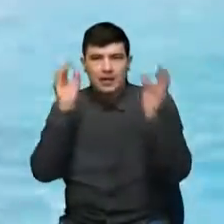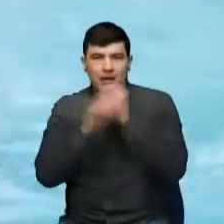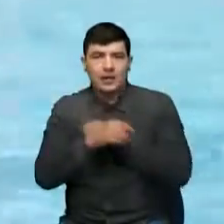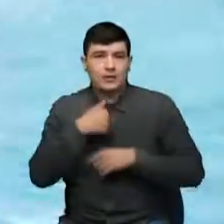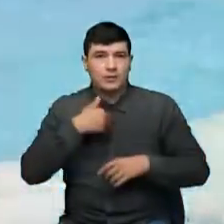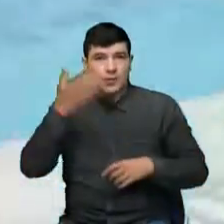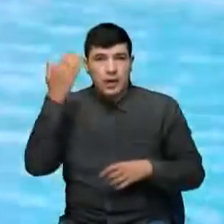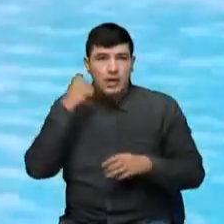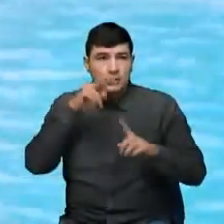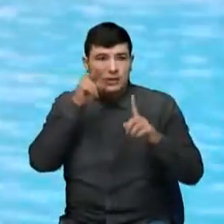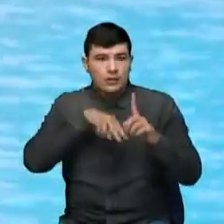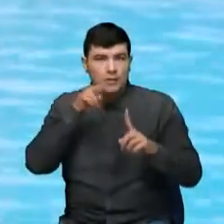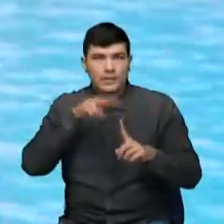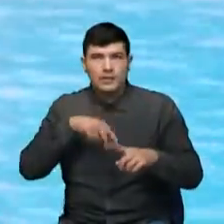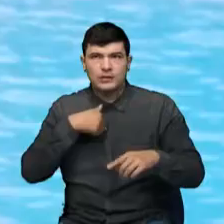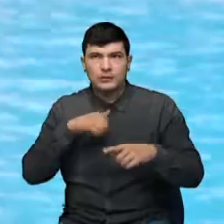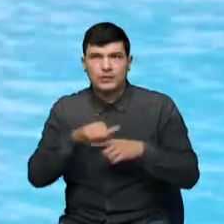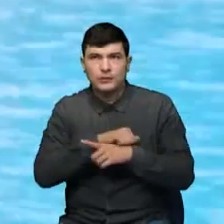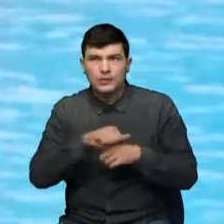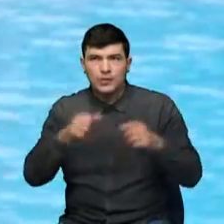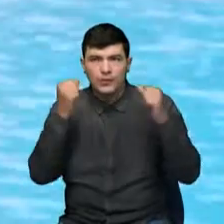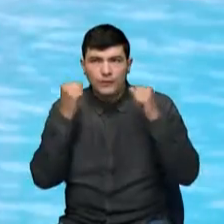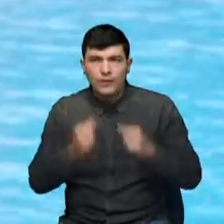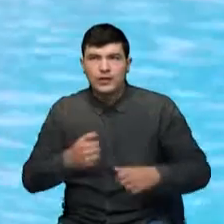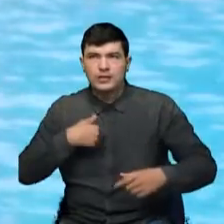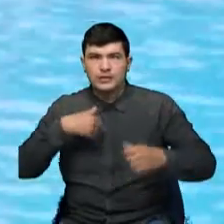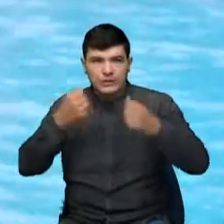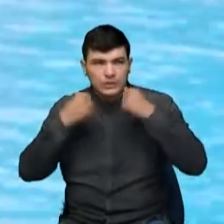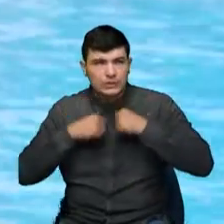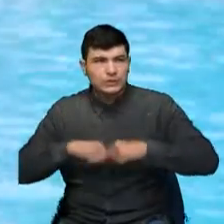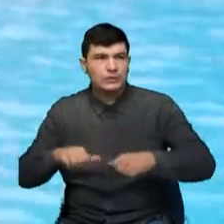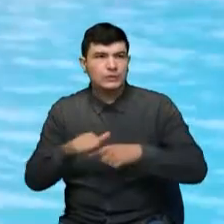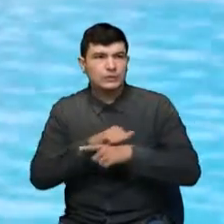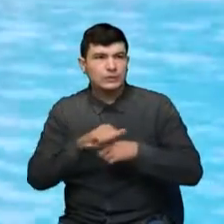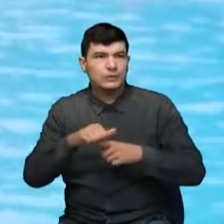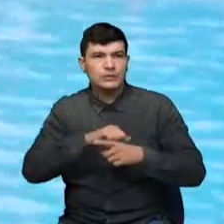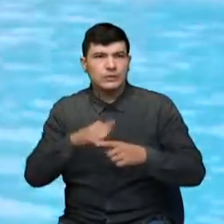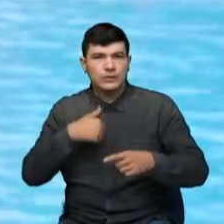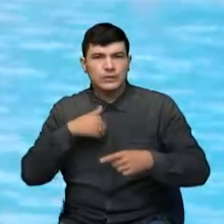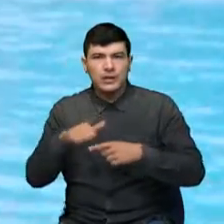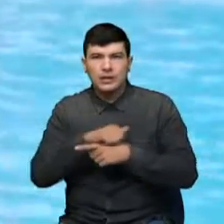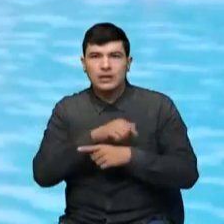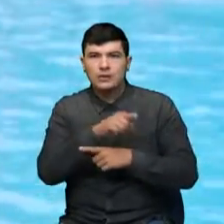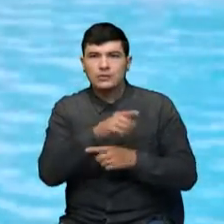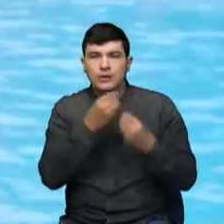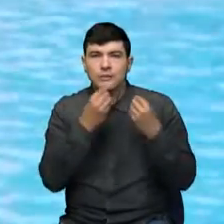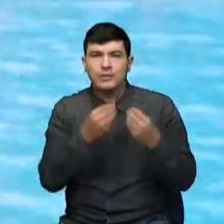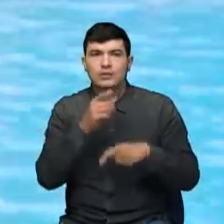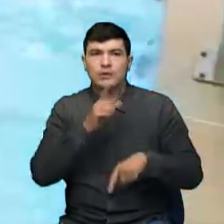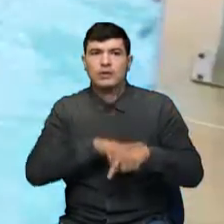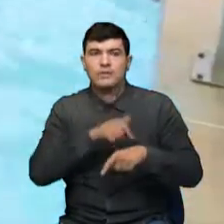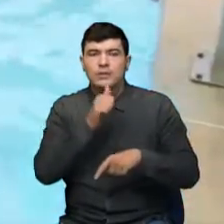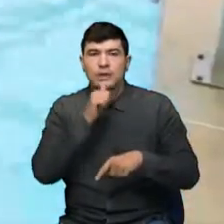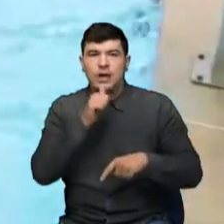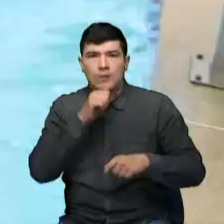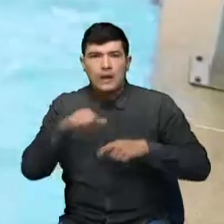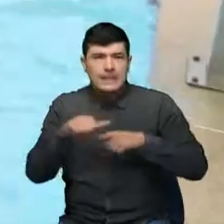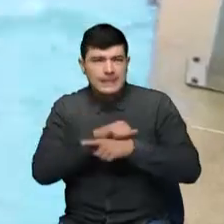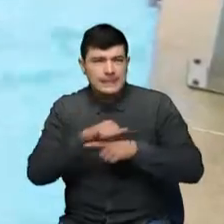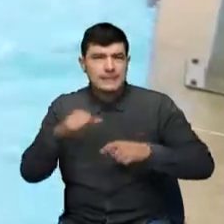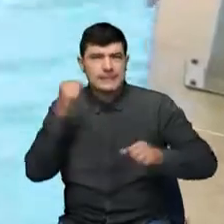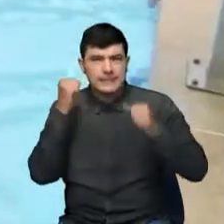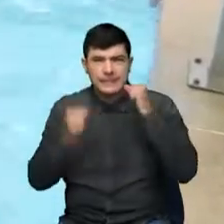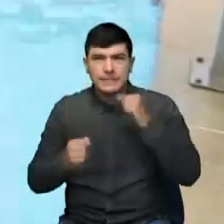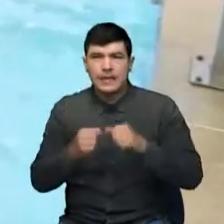meses bastante fuerte, trabajando físico y entrenamiento en el agua. Y pues